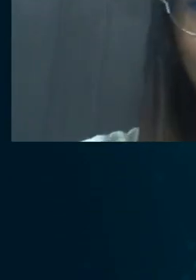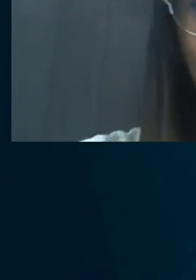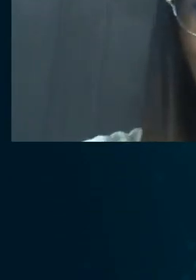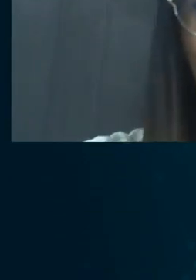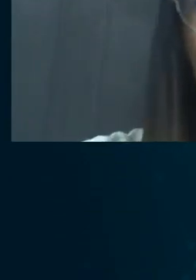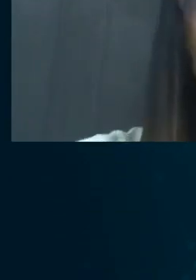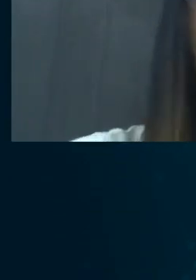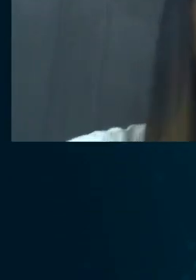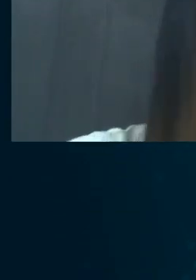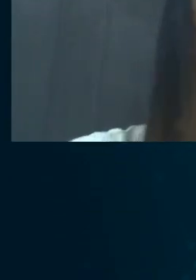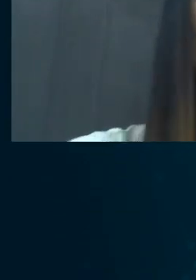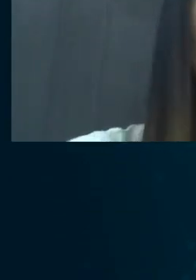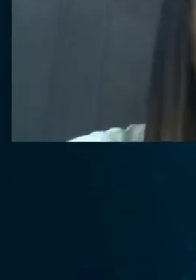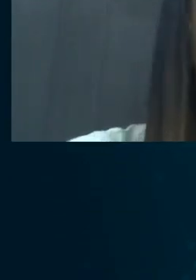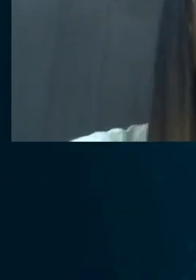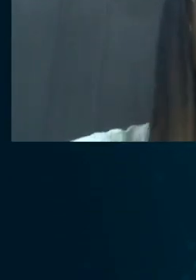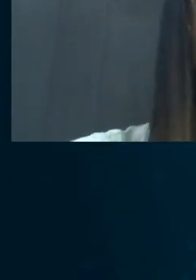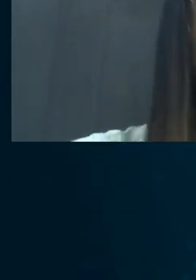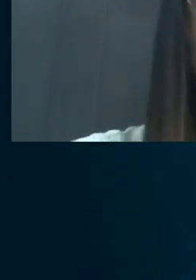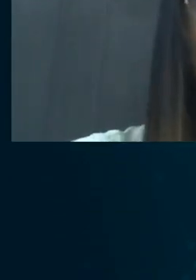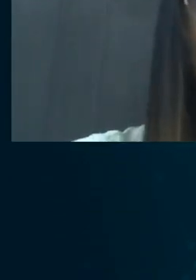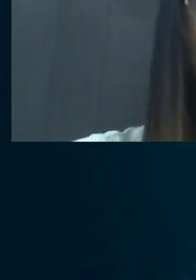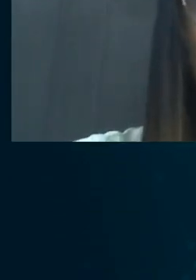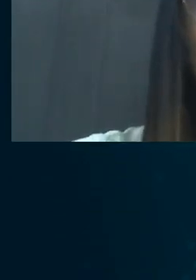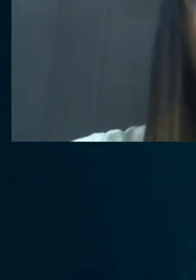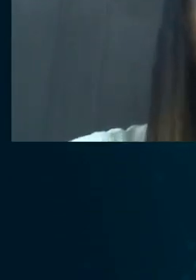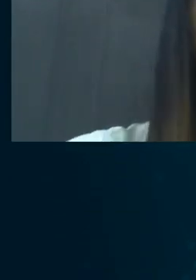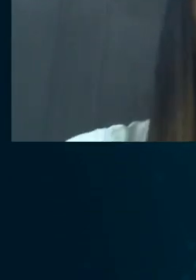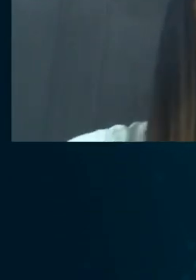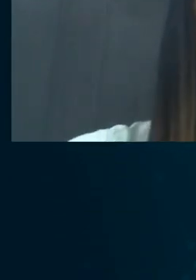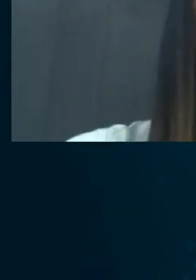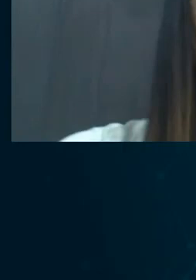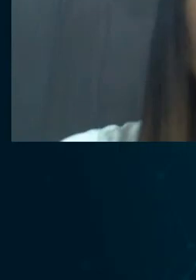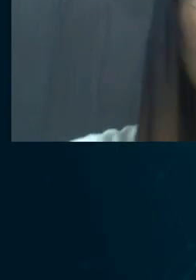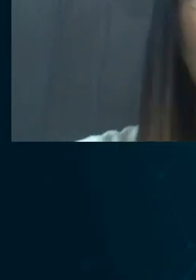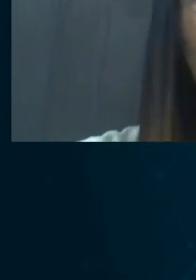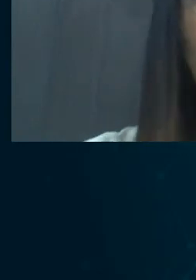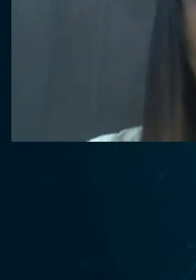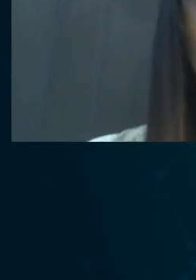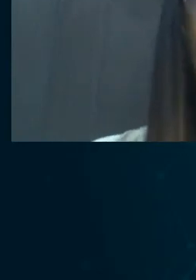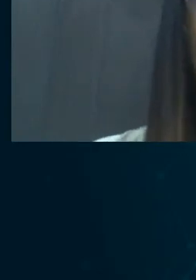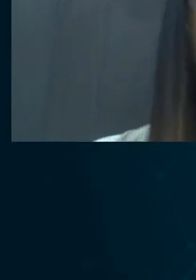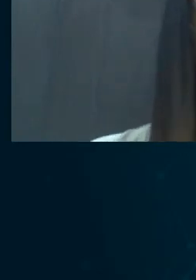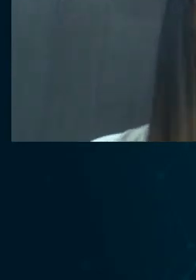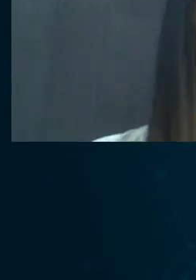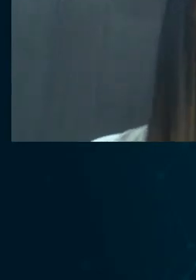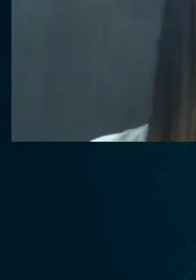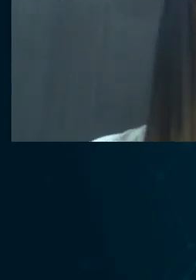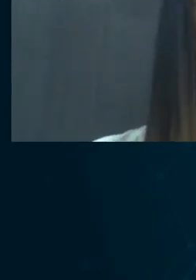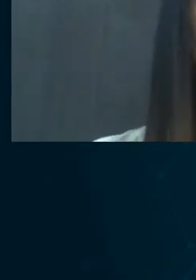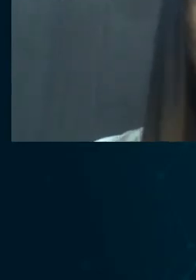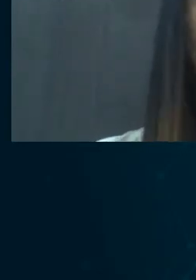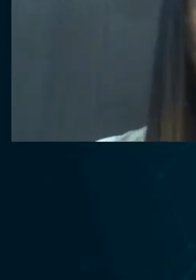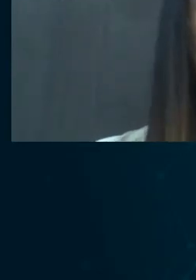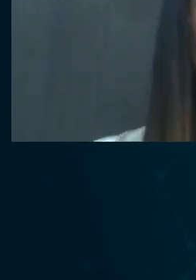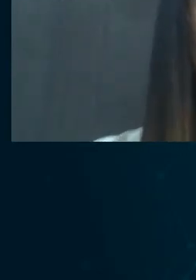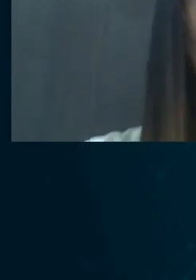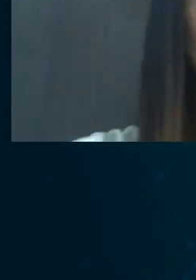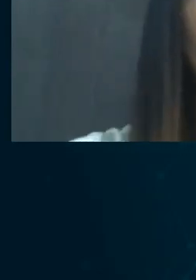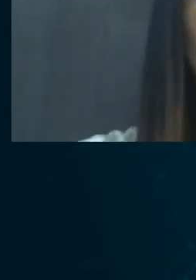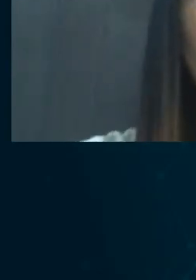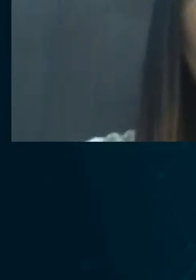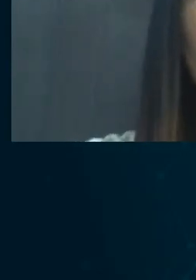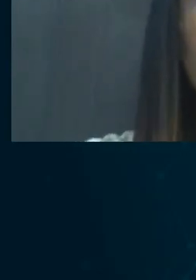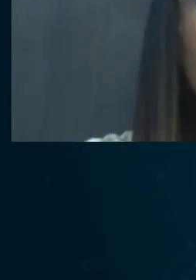2021. Mi nombre es Jenny Alejandra Rivera Torres. Estoy en compañía de Karen Bedoya y nuestro